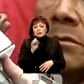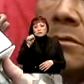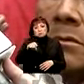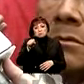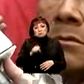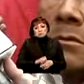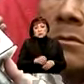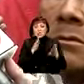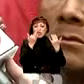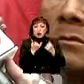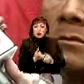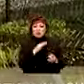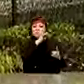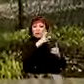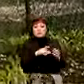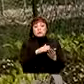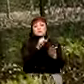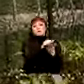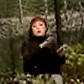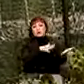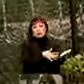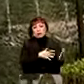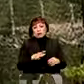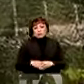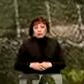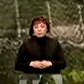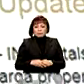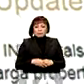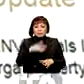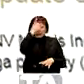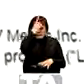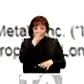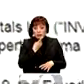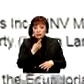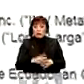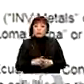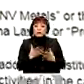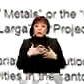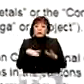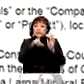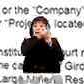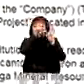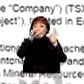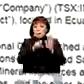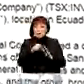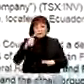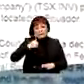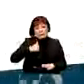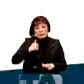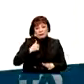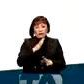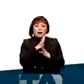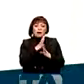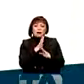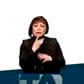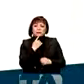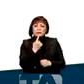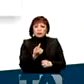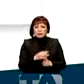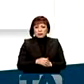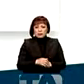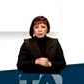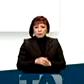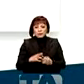evaluación económica del proyecto. Respecto a esta decisión, el CEO de la empresa canadiense se pronunció y manifestó: los